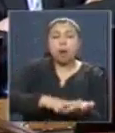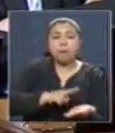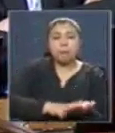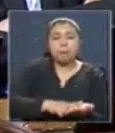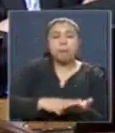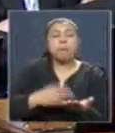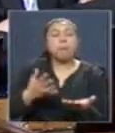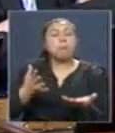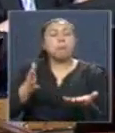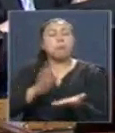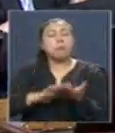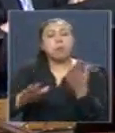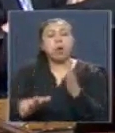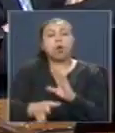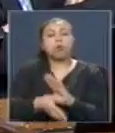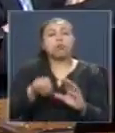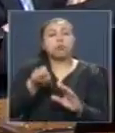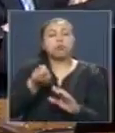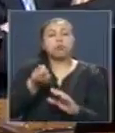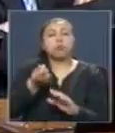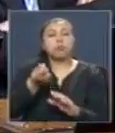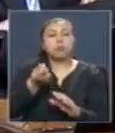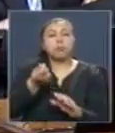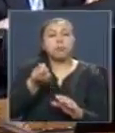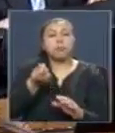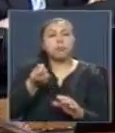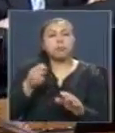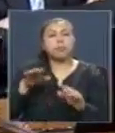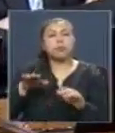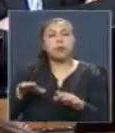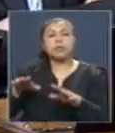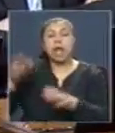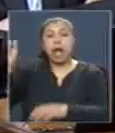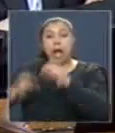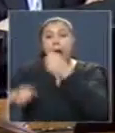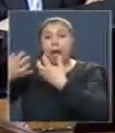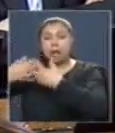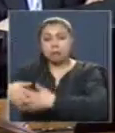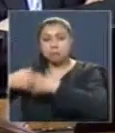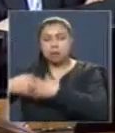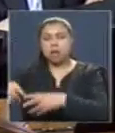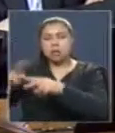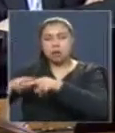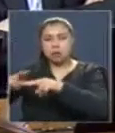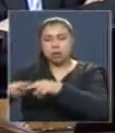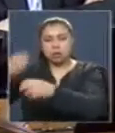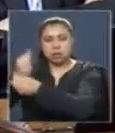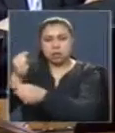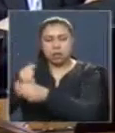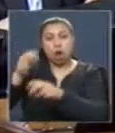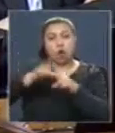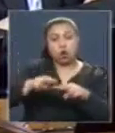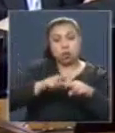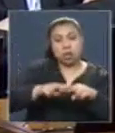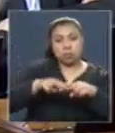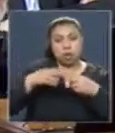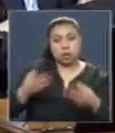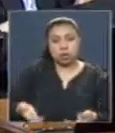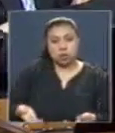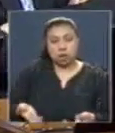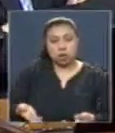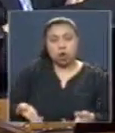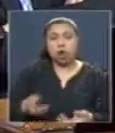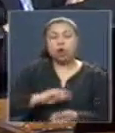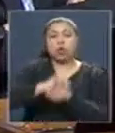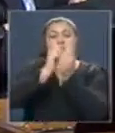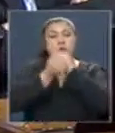las utilidades a si las dejaban en la empresa para generar trabajo. Y lo que estamos haciendo con estas